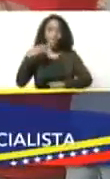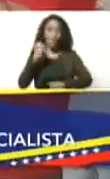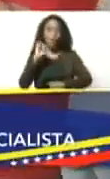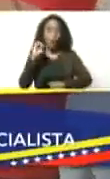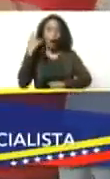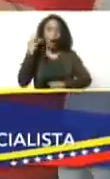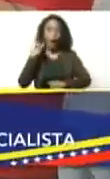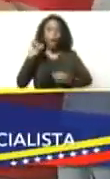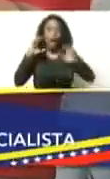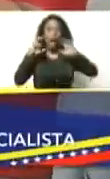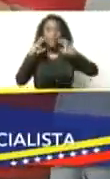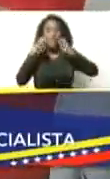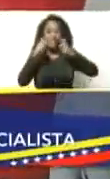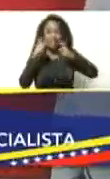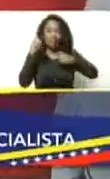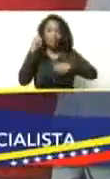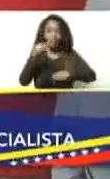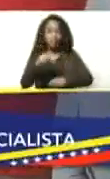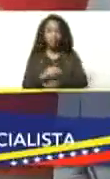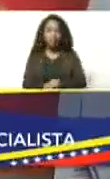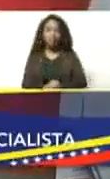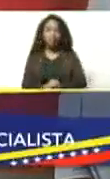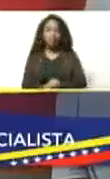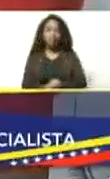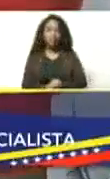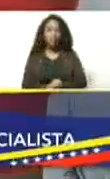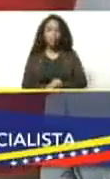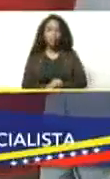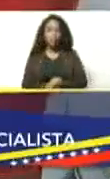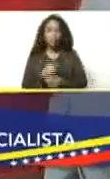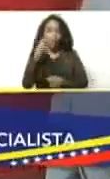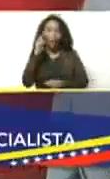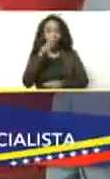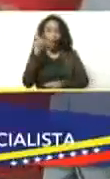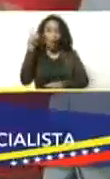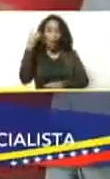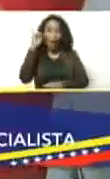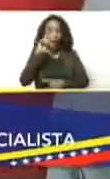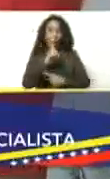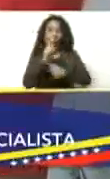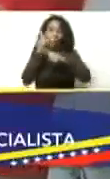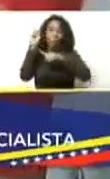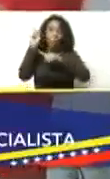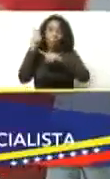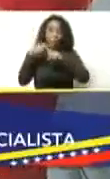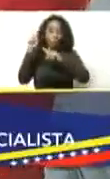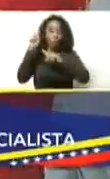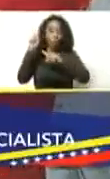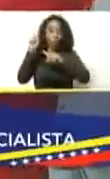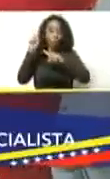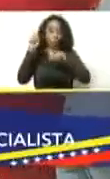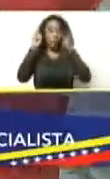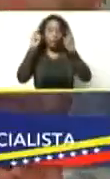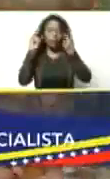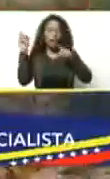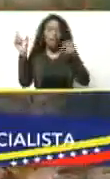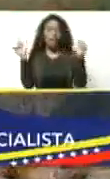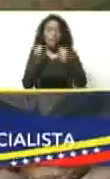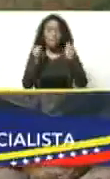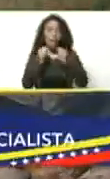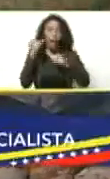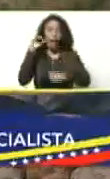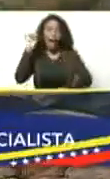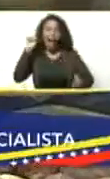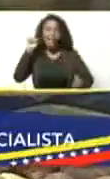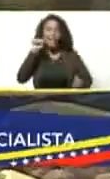los ojotos, lo que tiene que ver con lo que tenemos por allá, otros rubros. De Mérida estamos trayendo la zanahoria